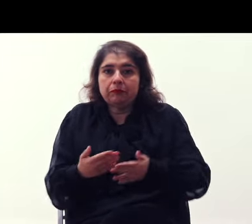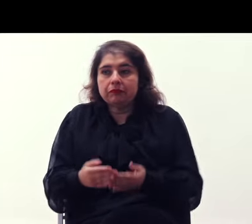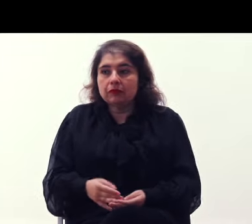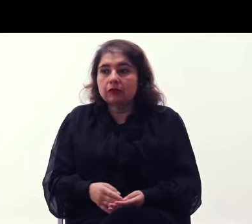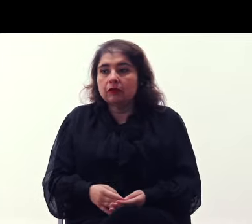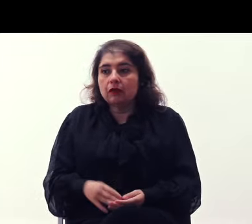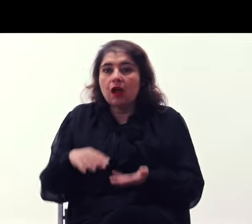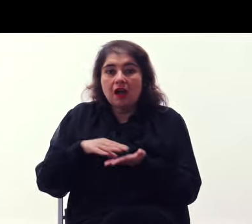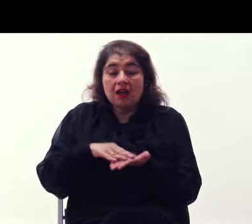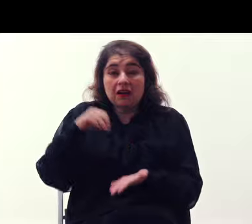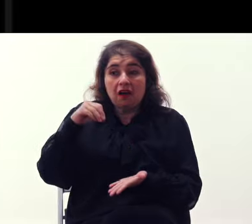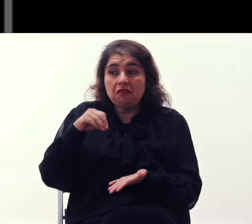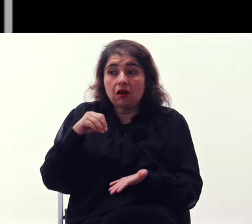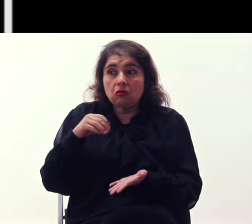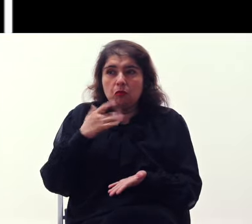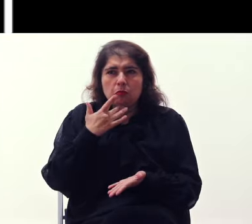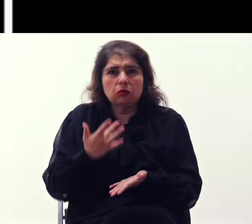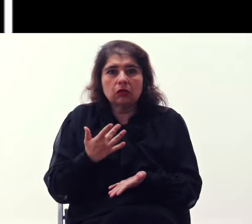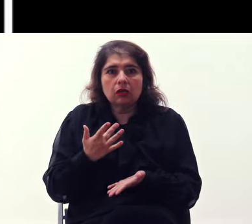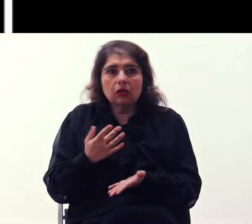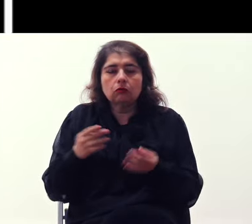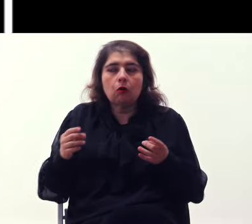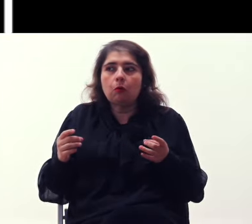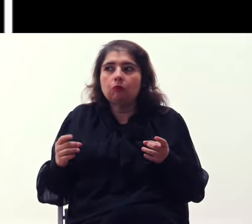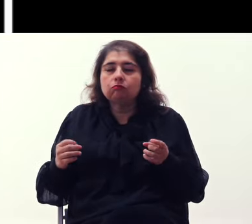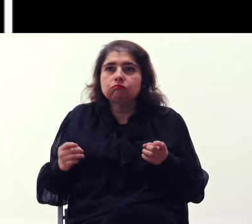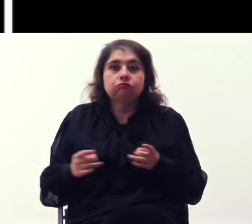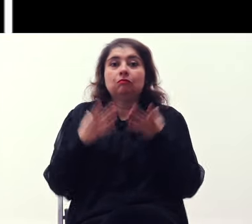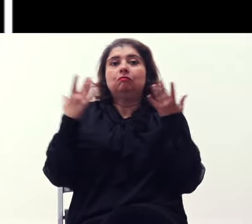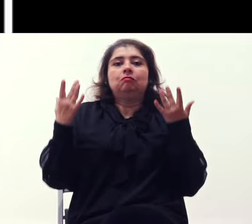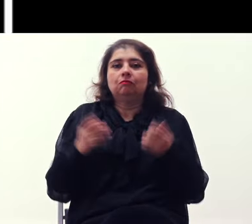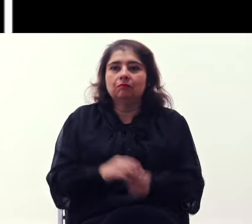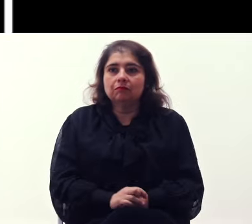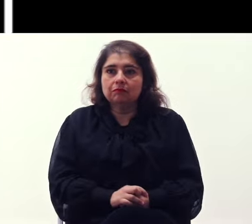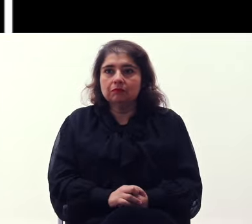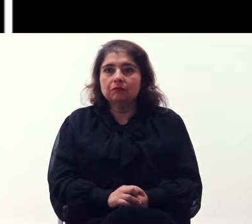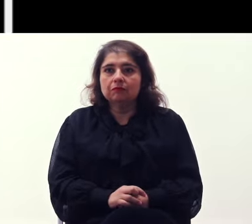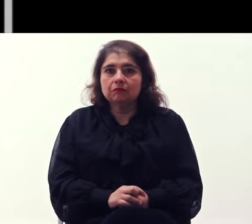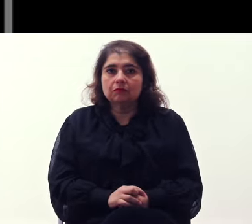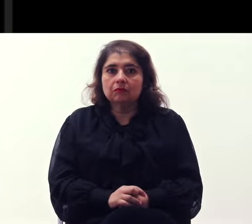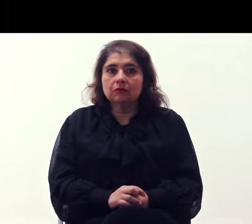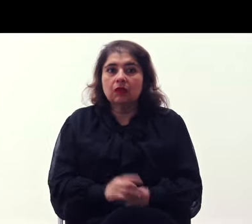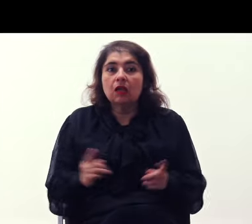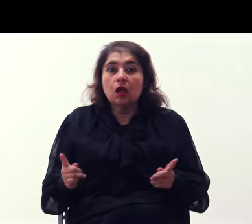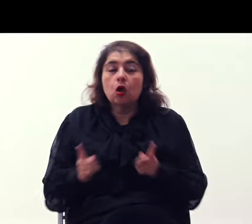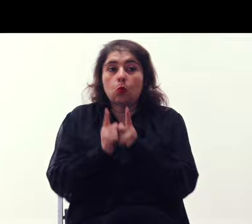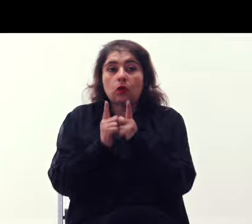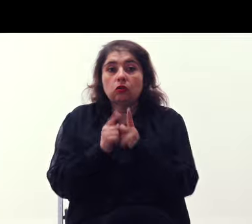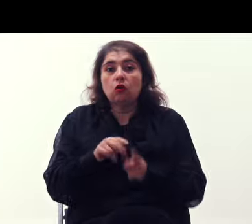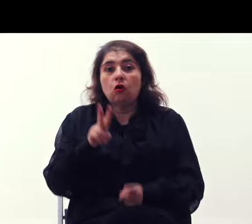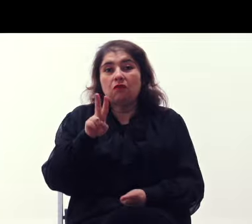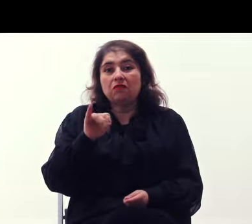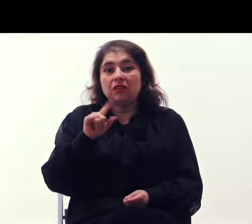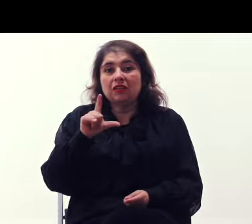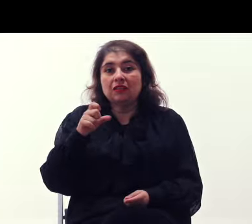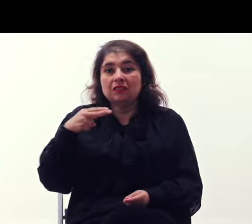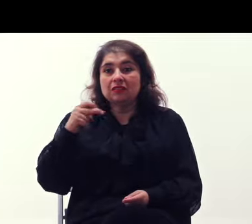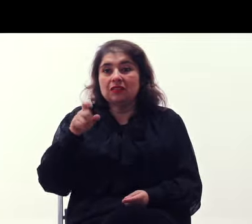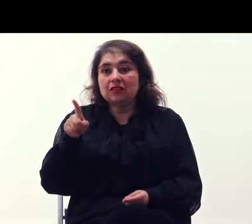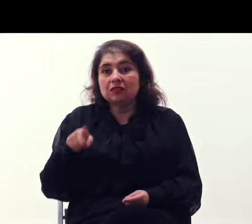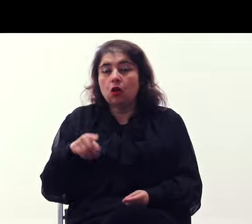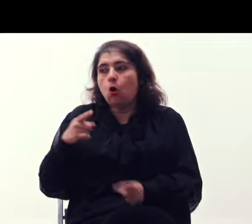Mi cercanía con el grabado proviene más que todo de una colisión. Y esa colisión fue el encuentro con